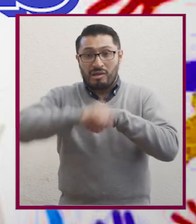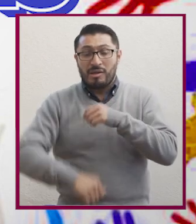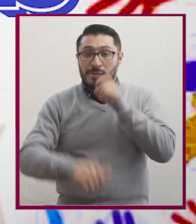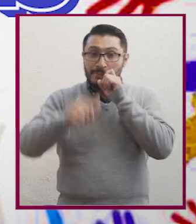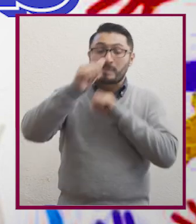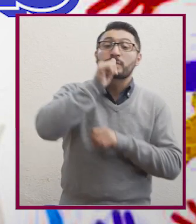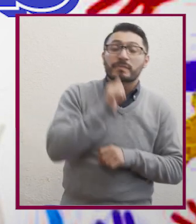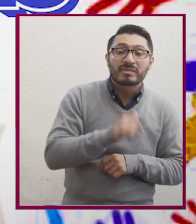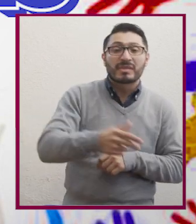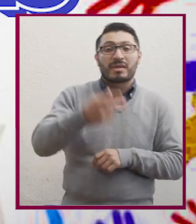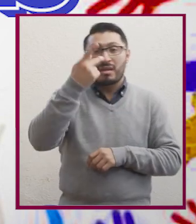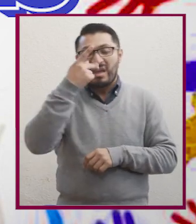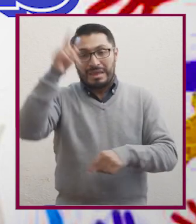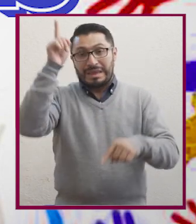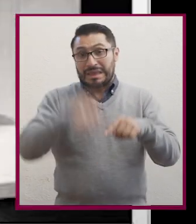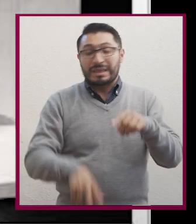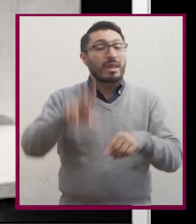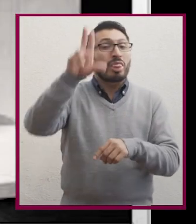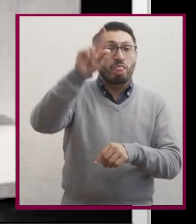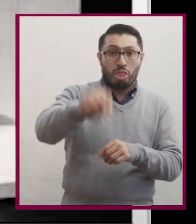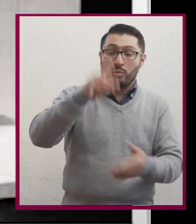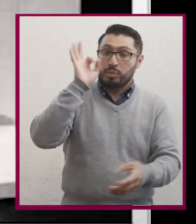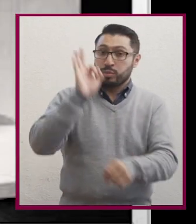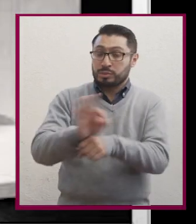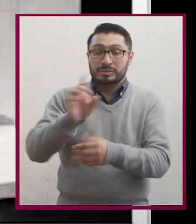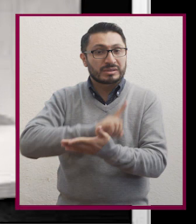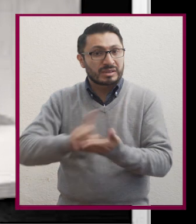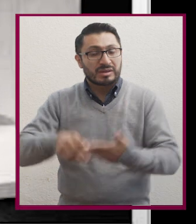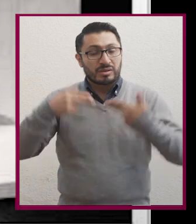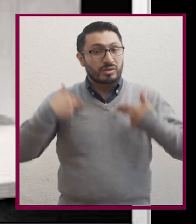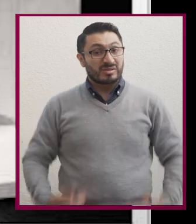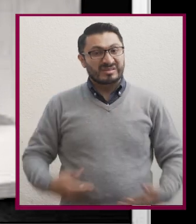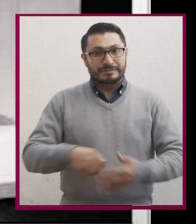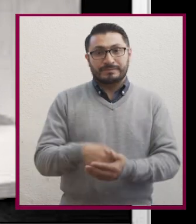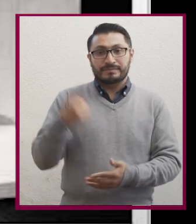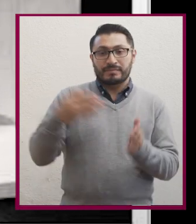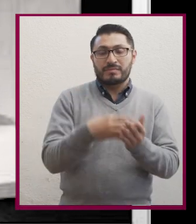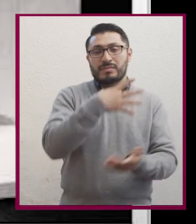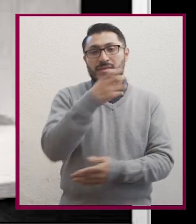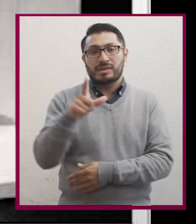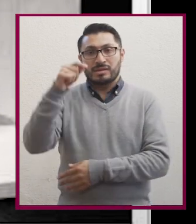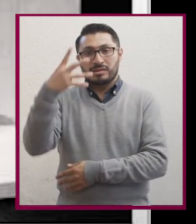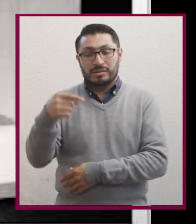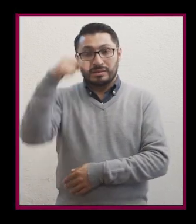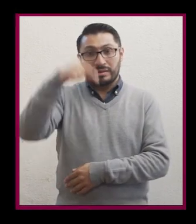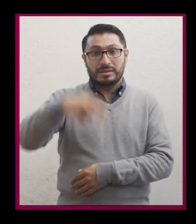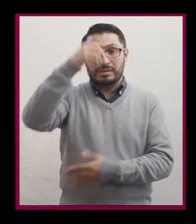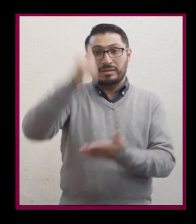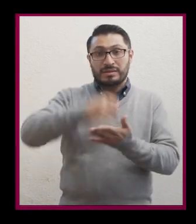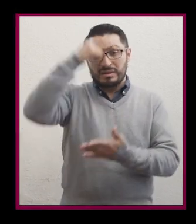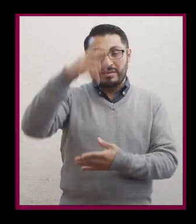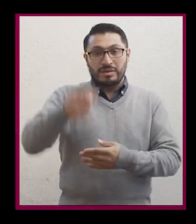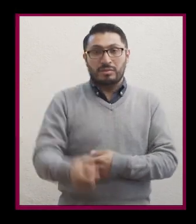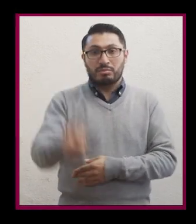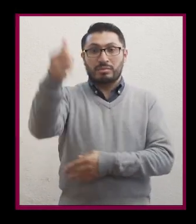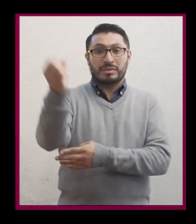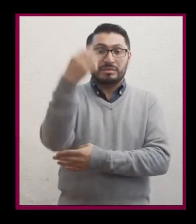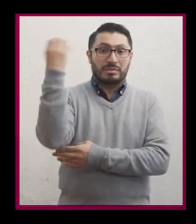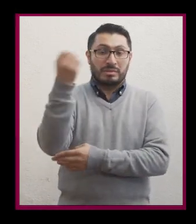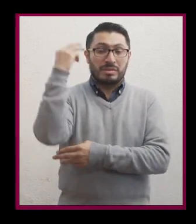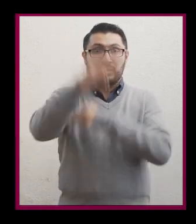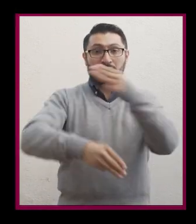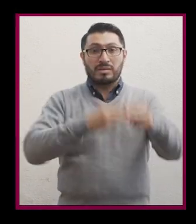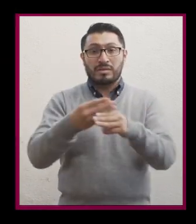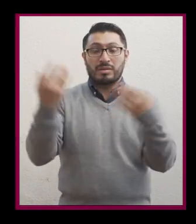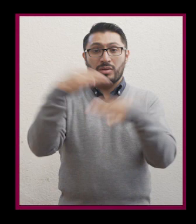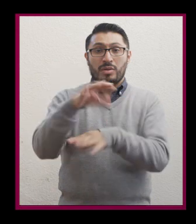desde una perspectiva de derechos humanos. En 1975 se realizó en la Ciudad de México la primera conferencia mundial